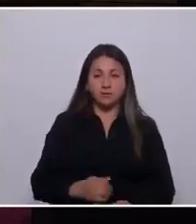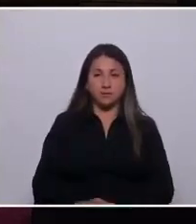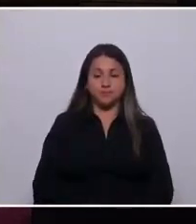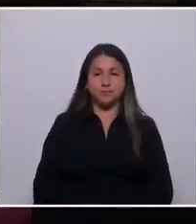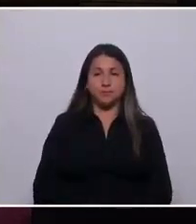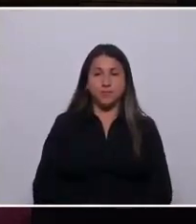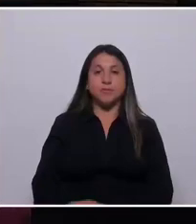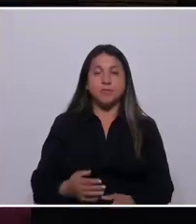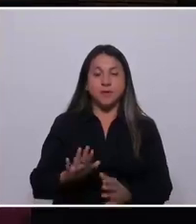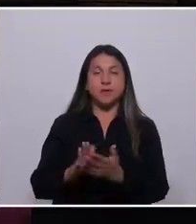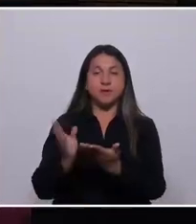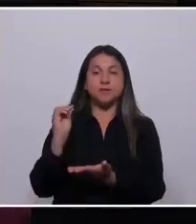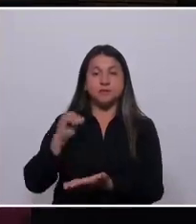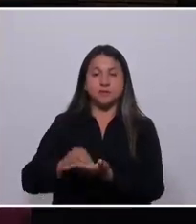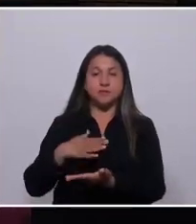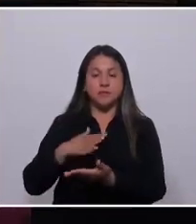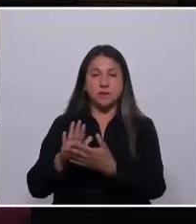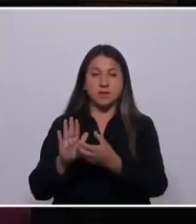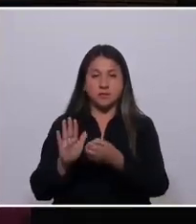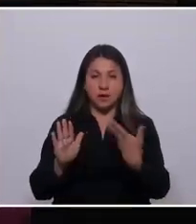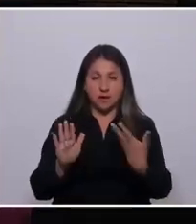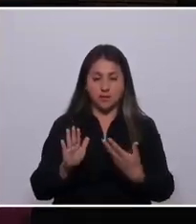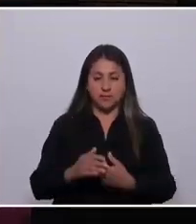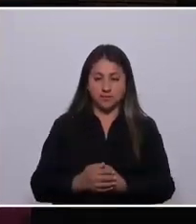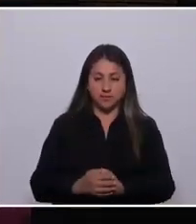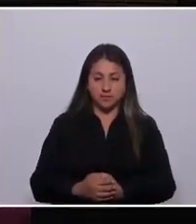Queda constancia del retiro, señor Cretón.